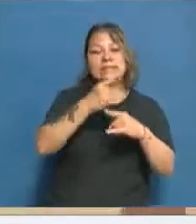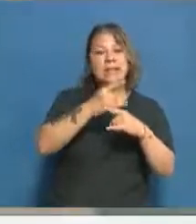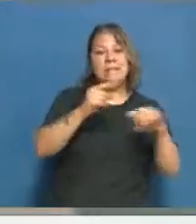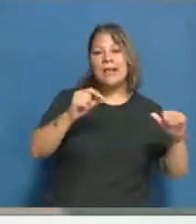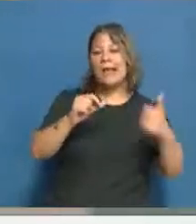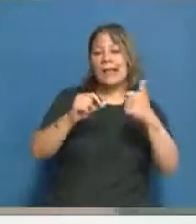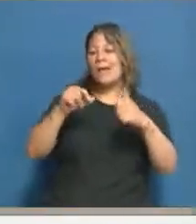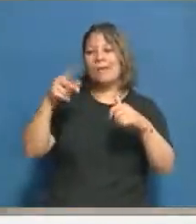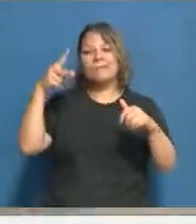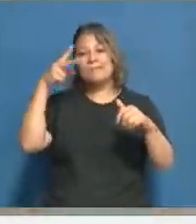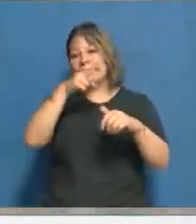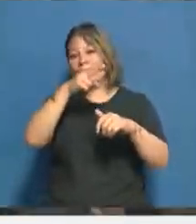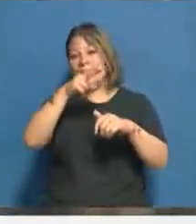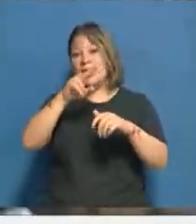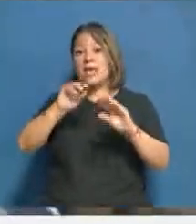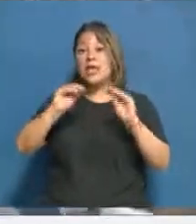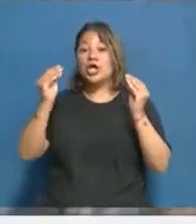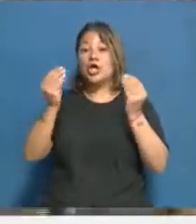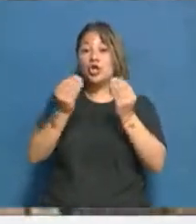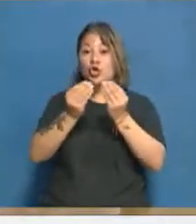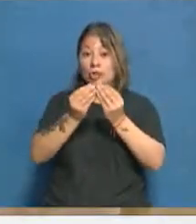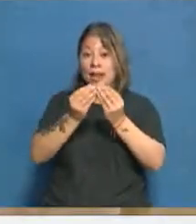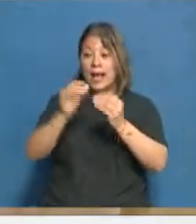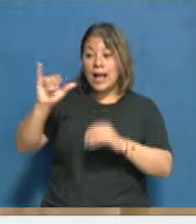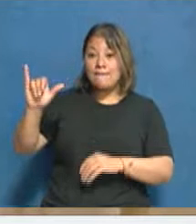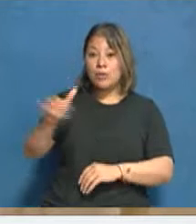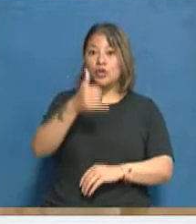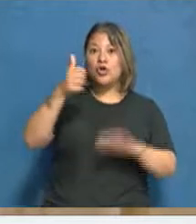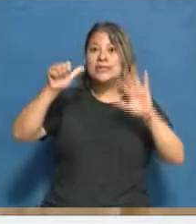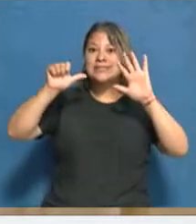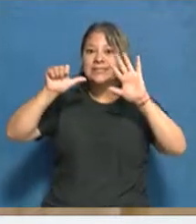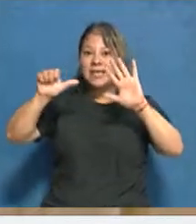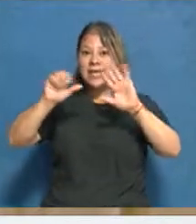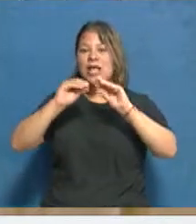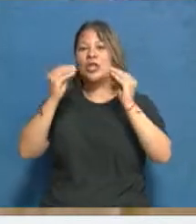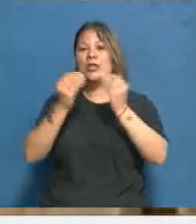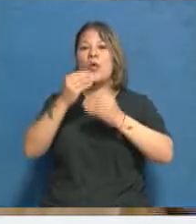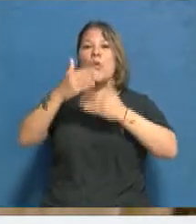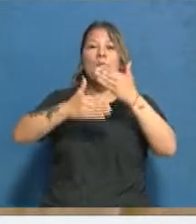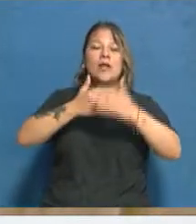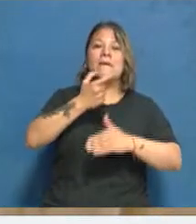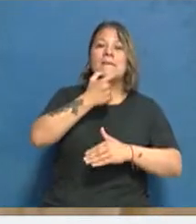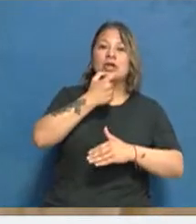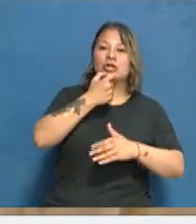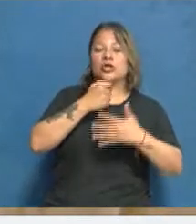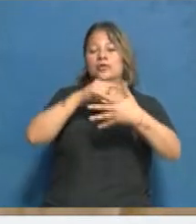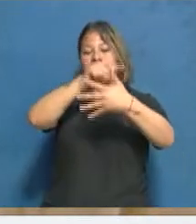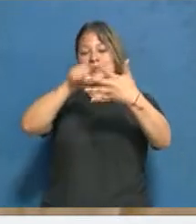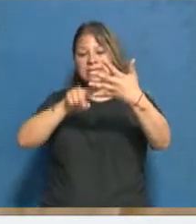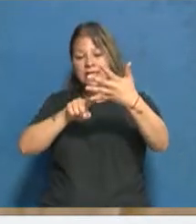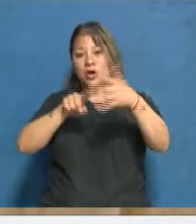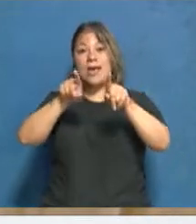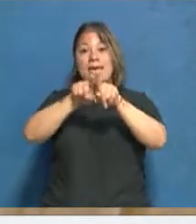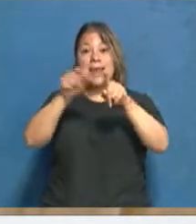Esta racha sexta corona para las águilas que tuvo a 5 mendocinas eh Hay que destacarlas las